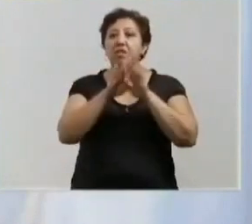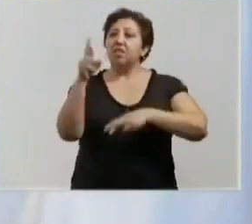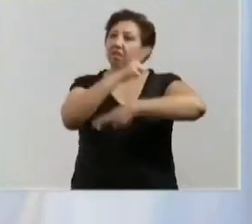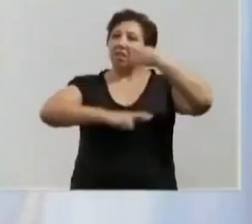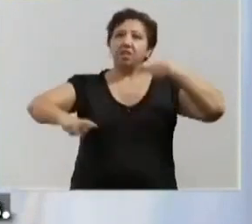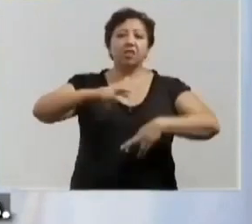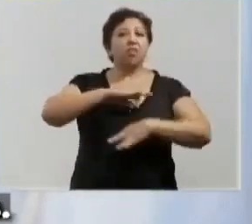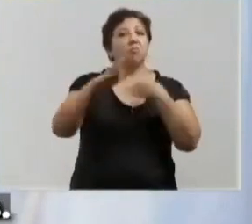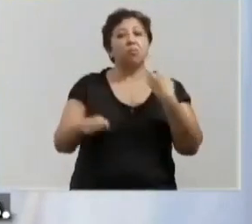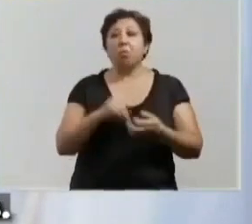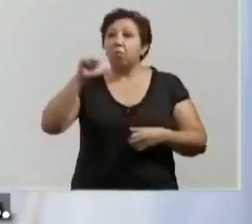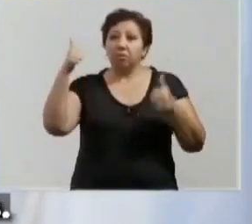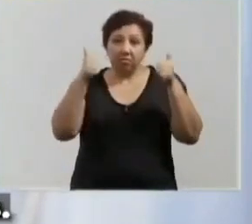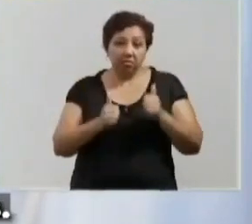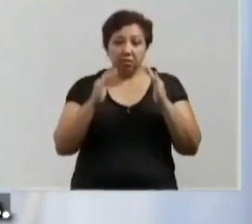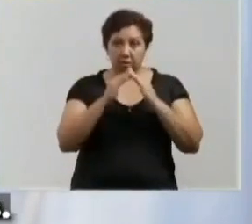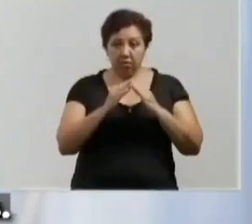y regresar todos a la cuarentena en nuestras casas.